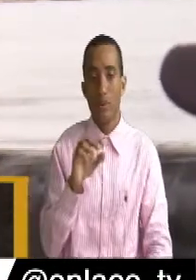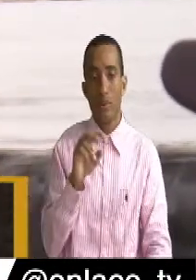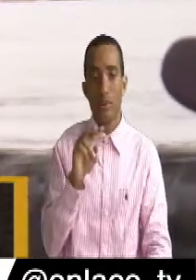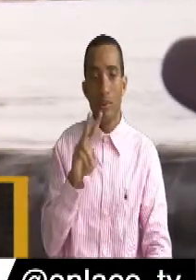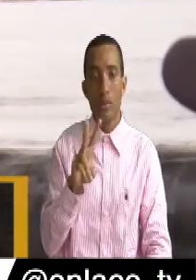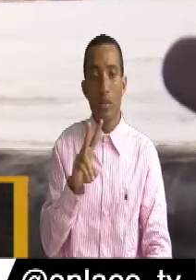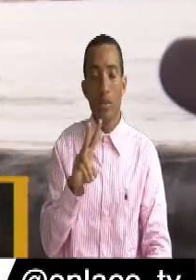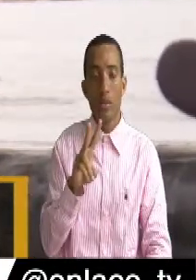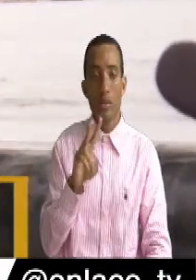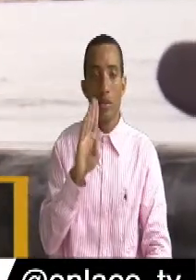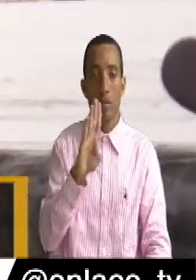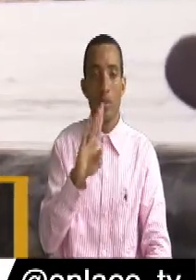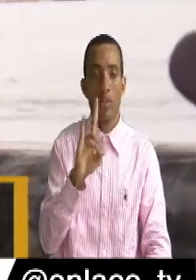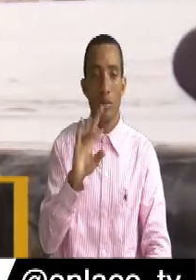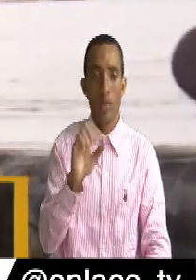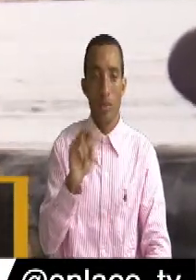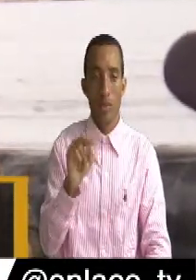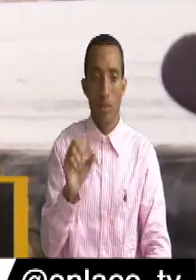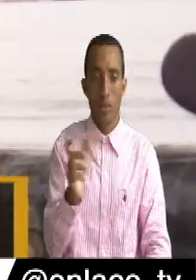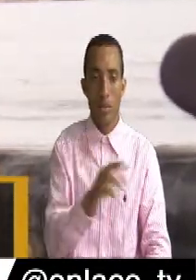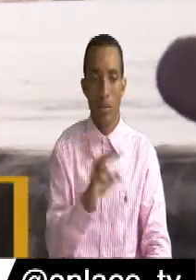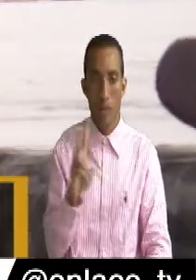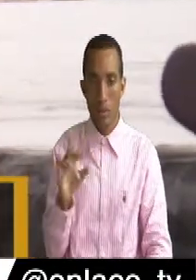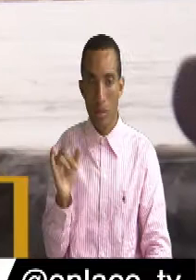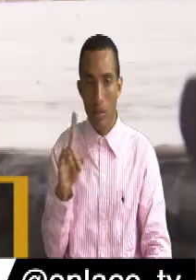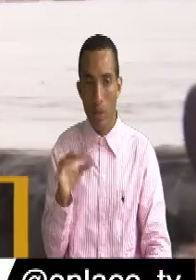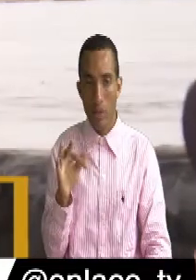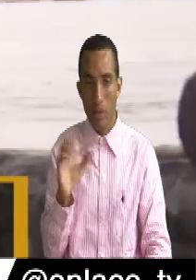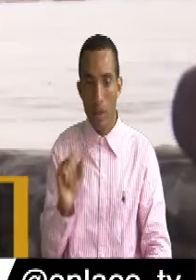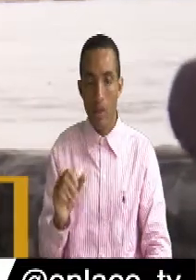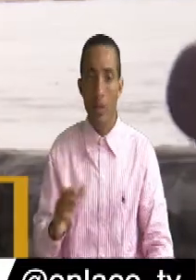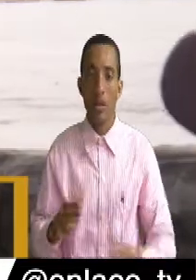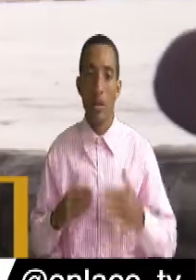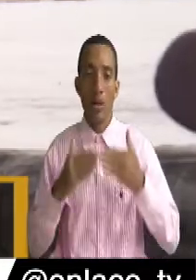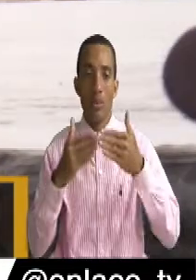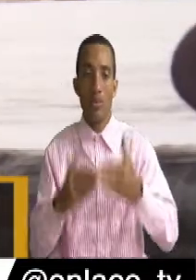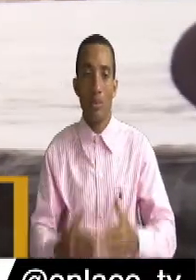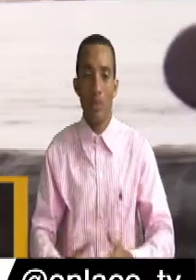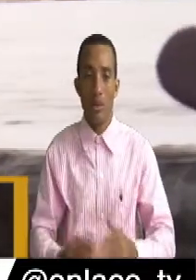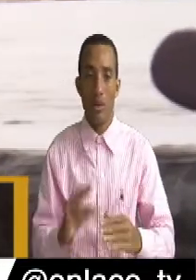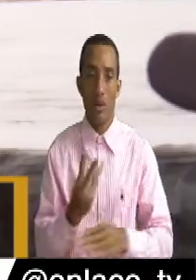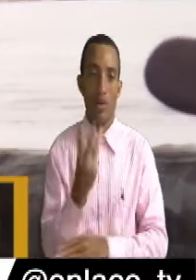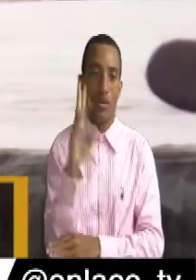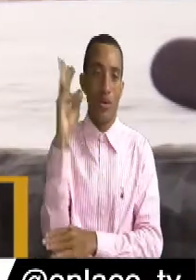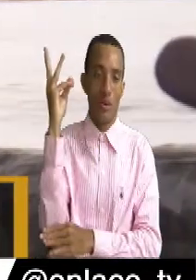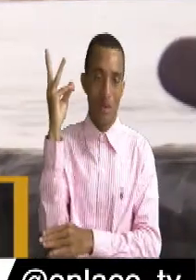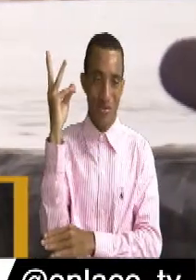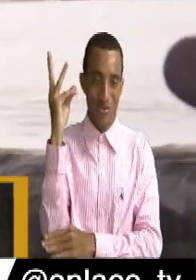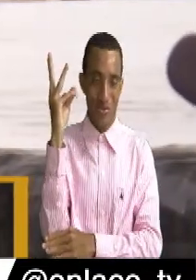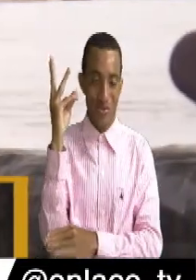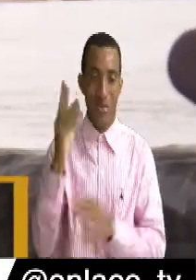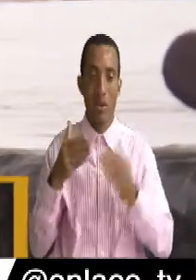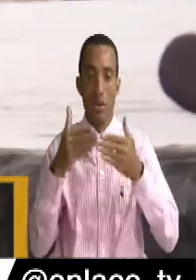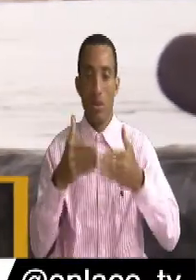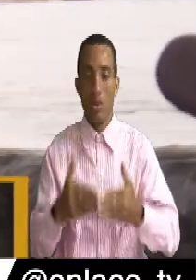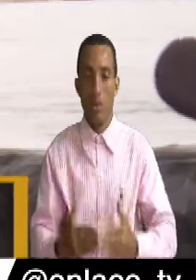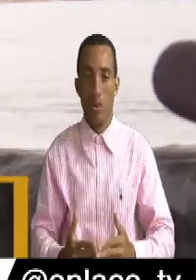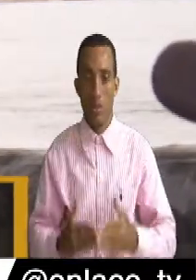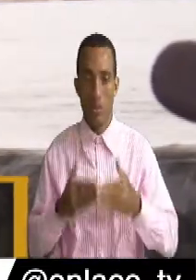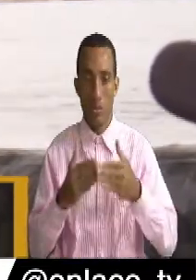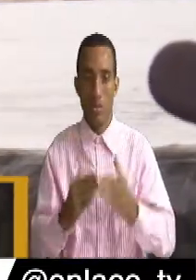tenemos desbordamiento ya en Puerto Wilches, tenemos cota de desbordamiento también en San